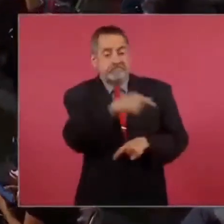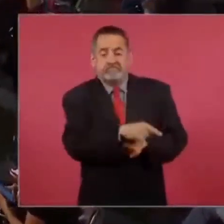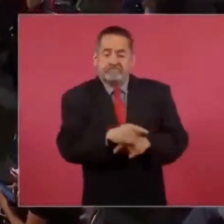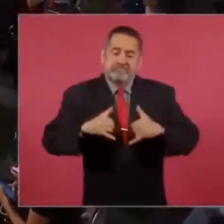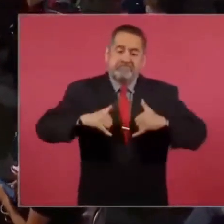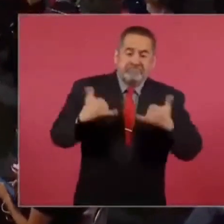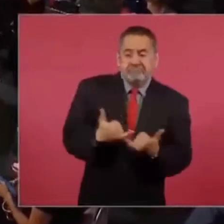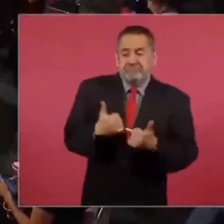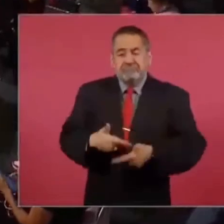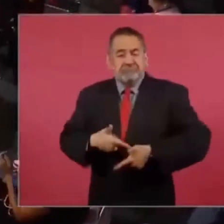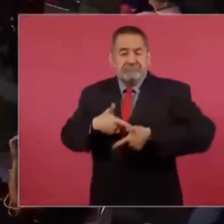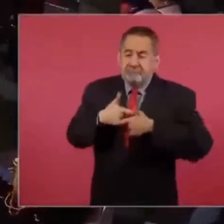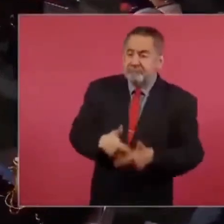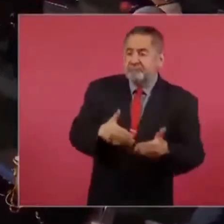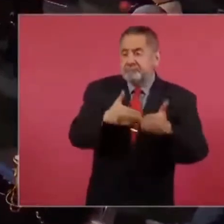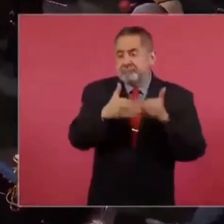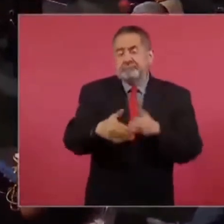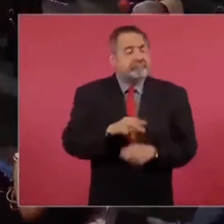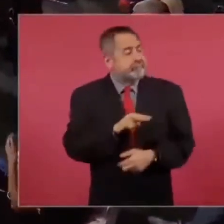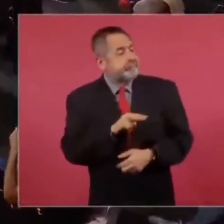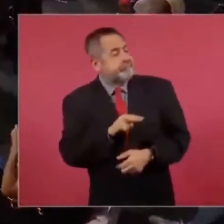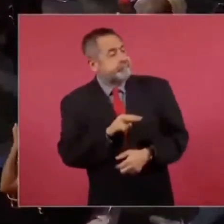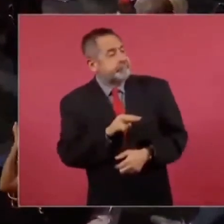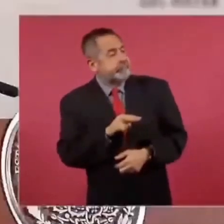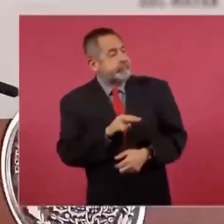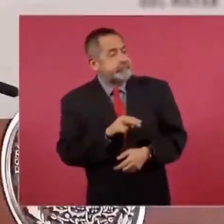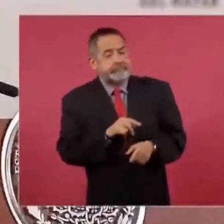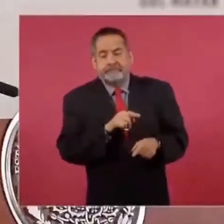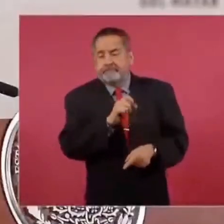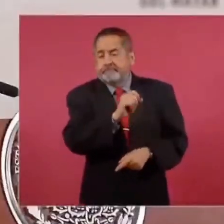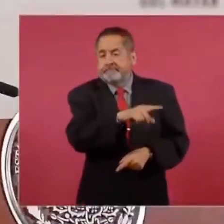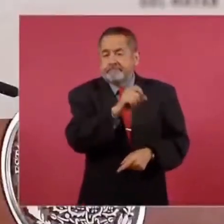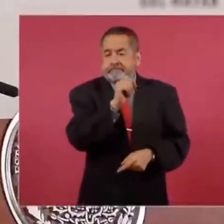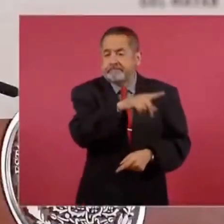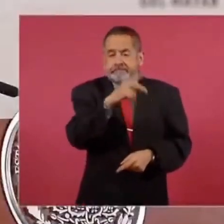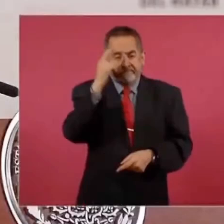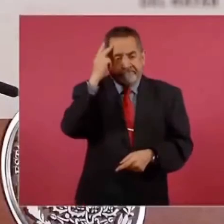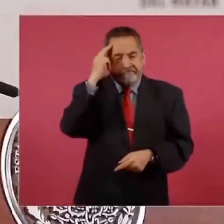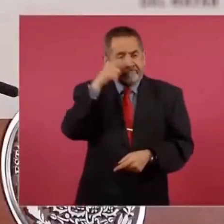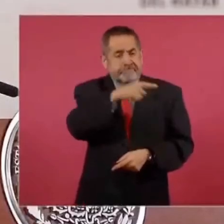seguir adelante con su programa.